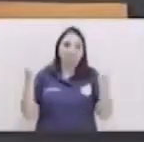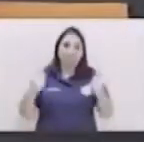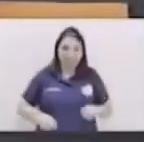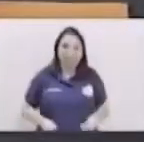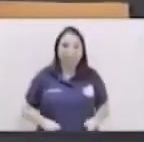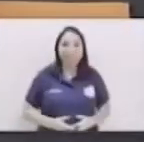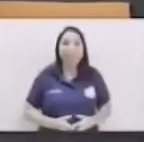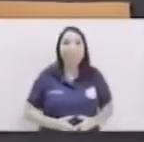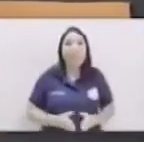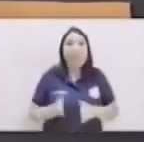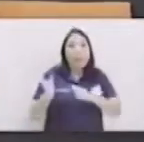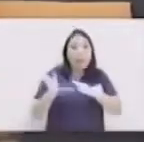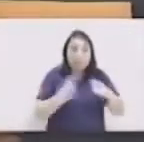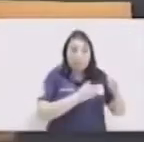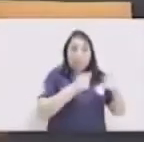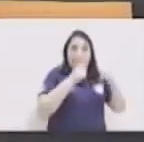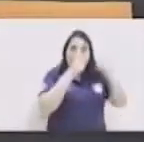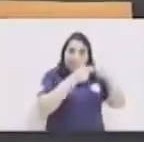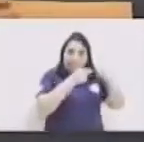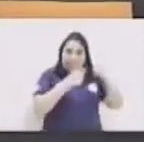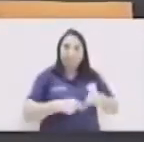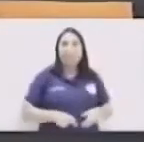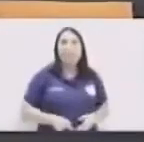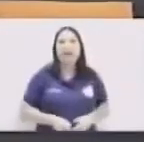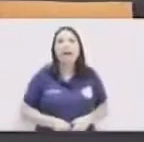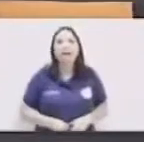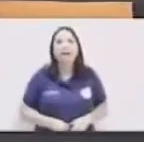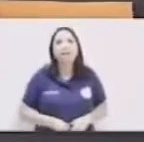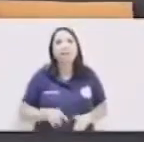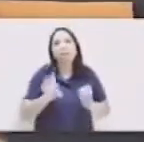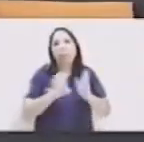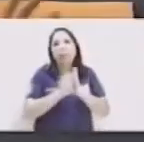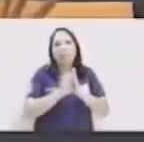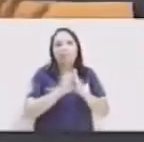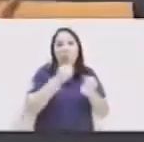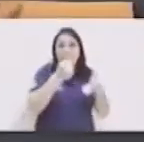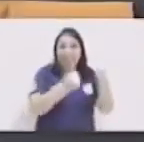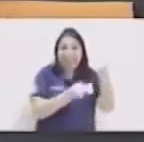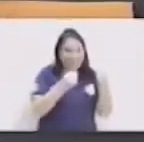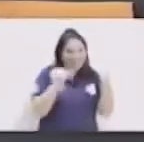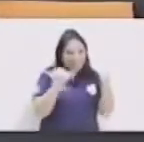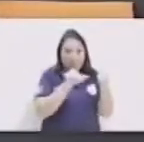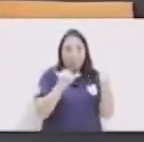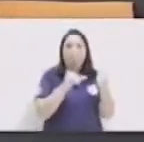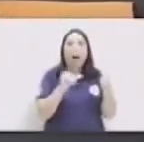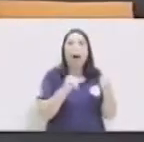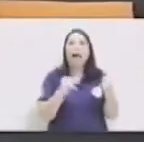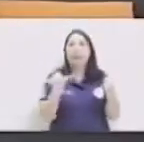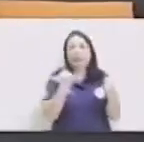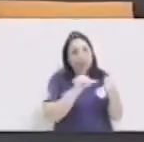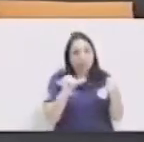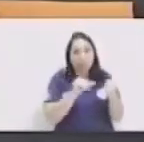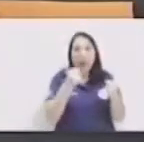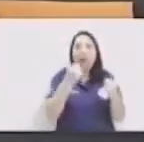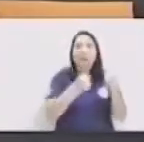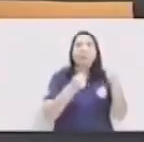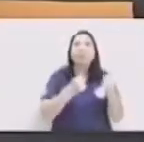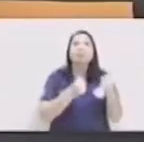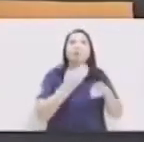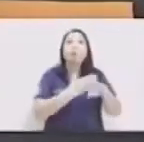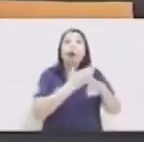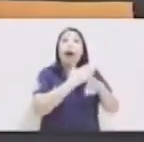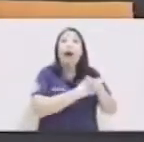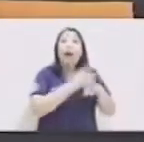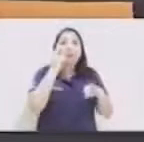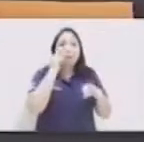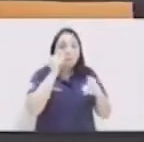situación. Mientras que si ese mismo vehículo con las mismas condiciones de mal